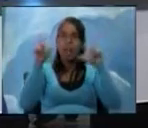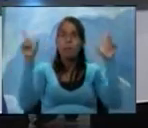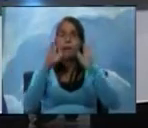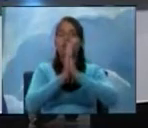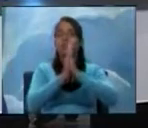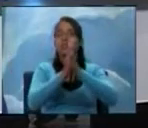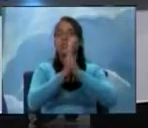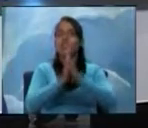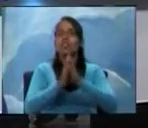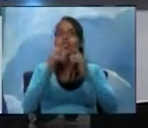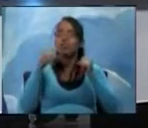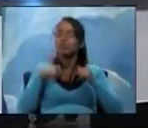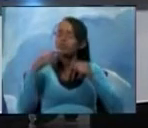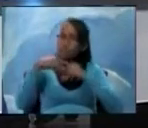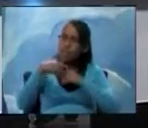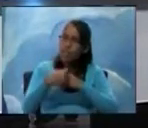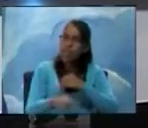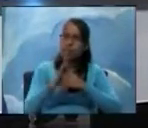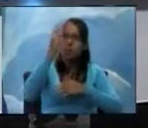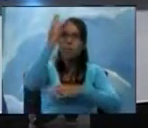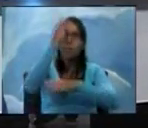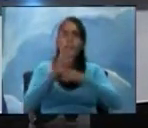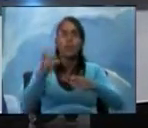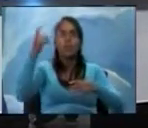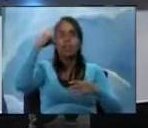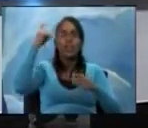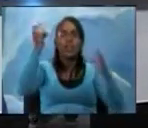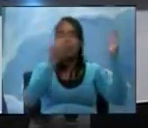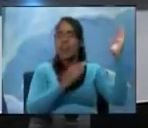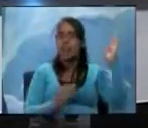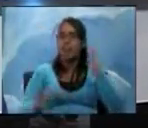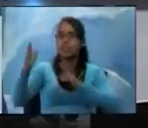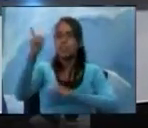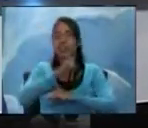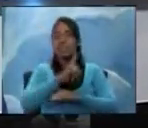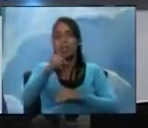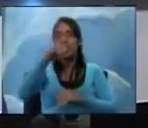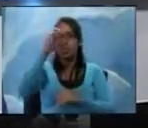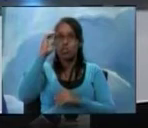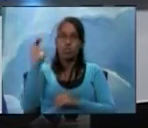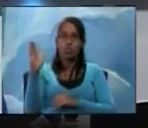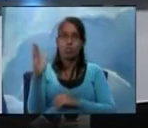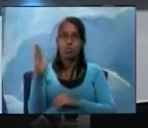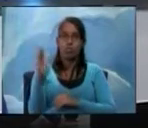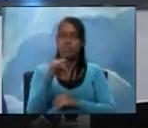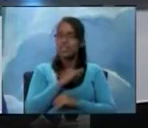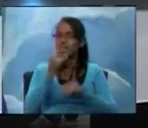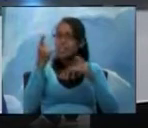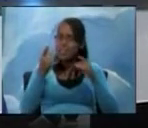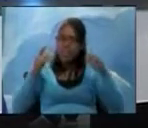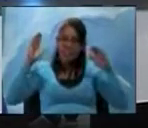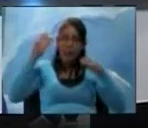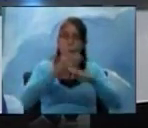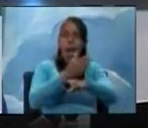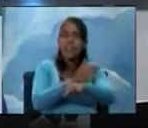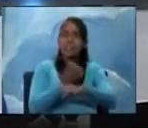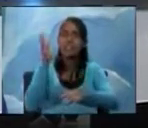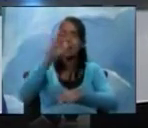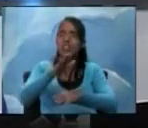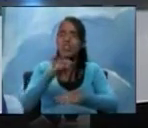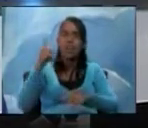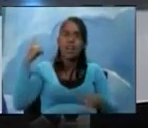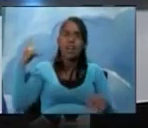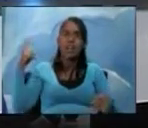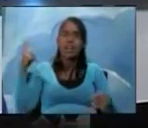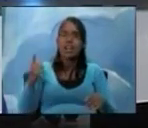matutino, yo paso medio día en la presencia de Dios. Y antes estoy allá